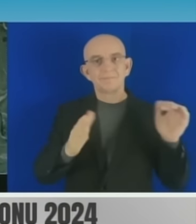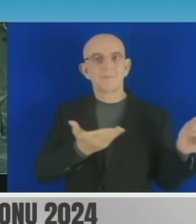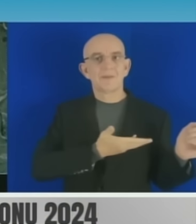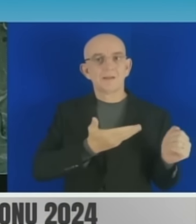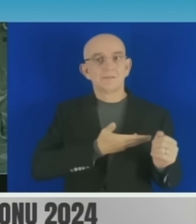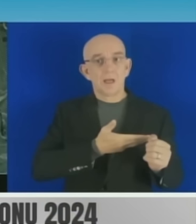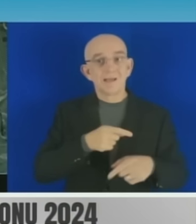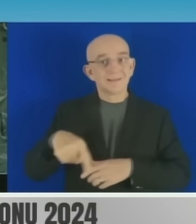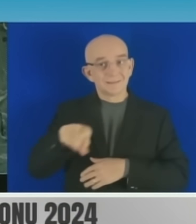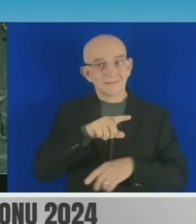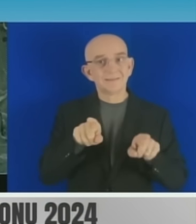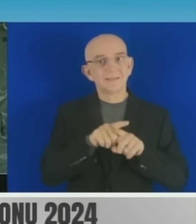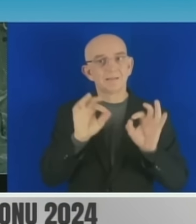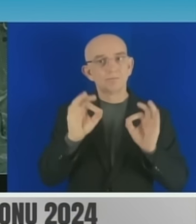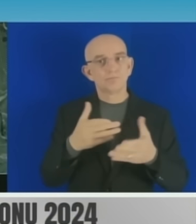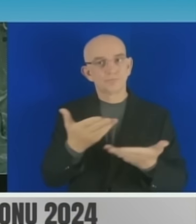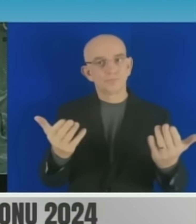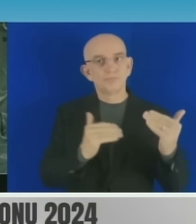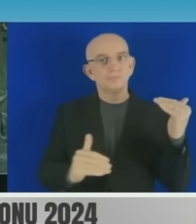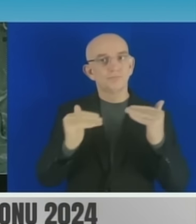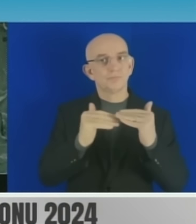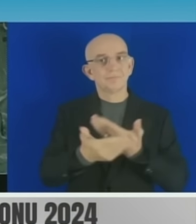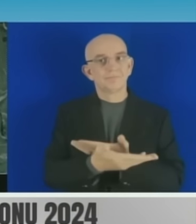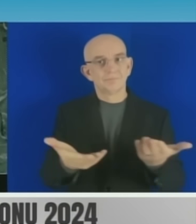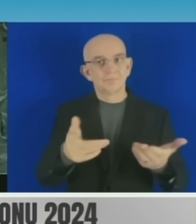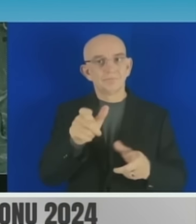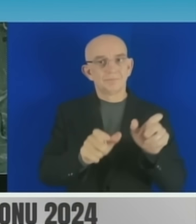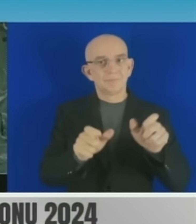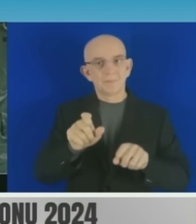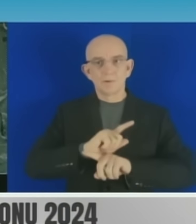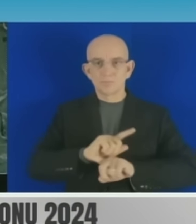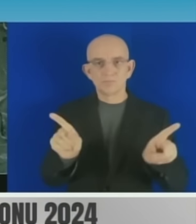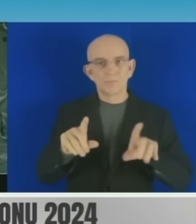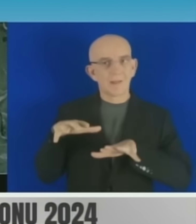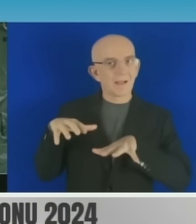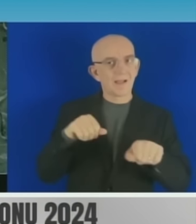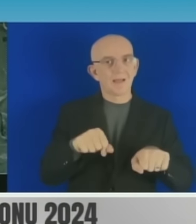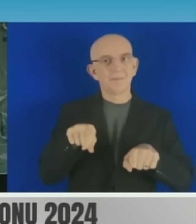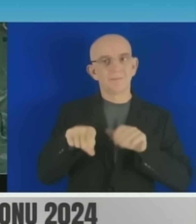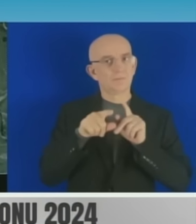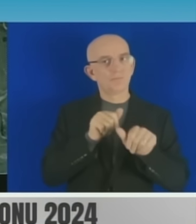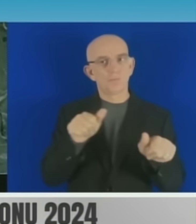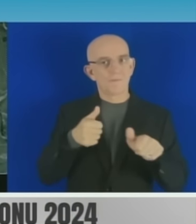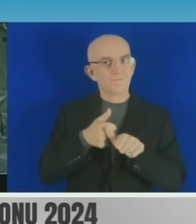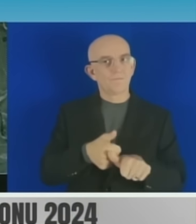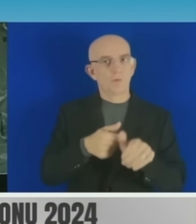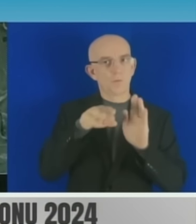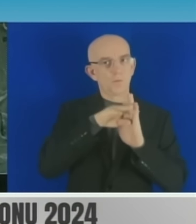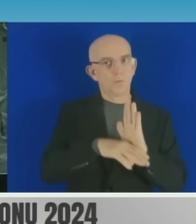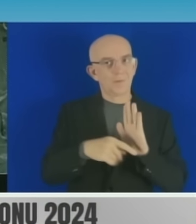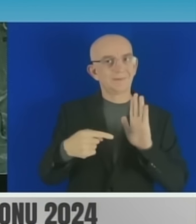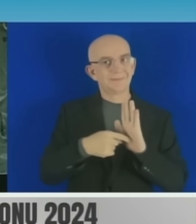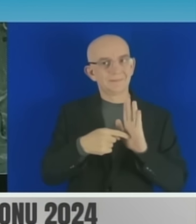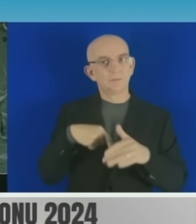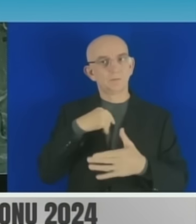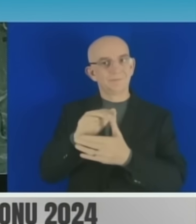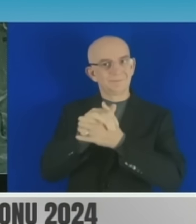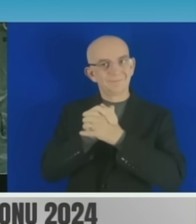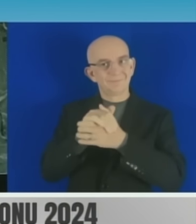nuestro llamado a que el Consejo de Seguridad asuma plenamente sus responsabilidades, incluso reconsiderando